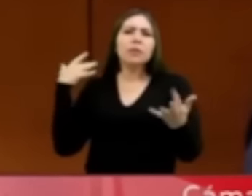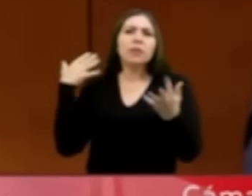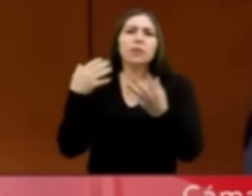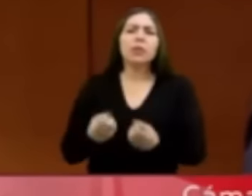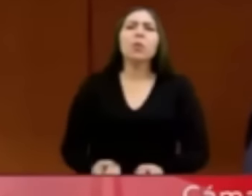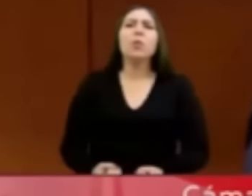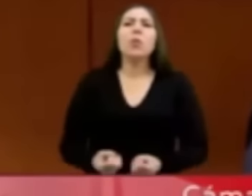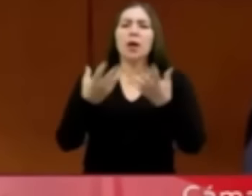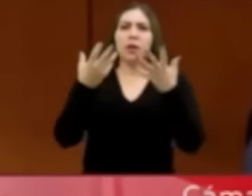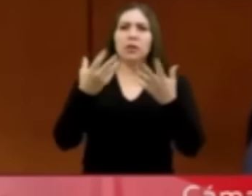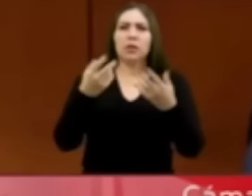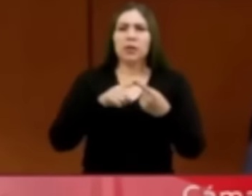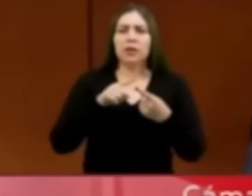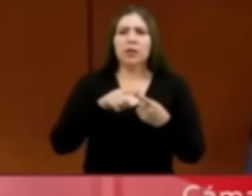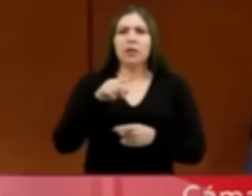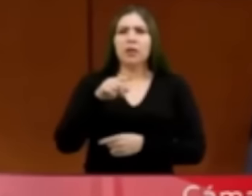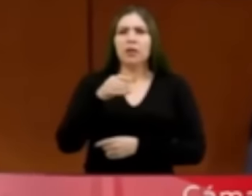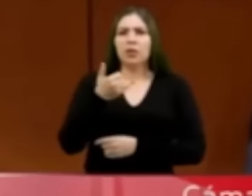Linares